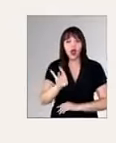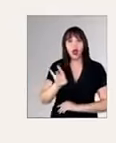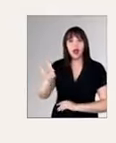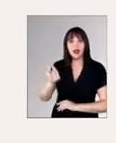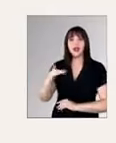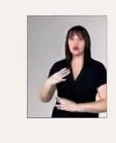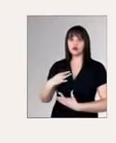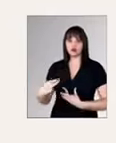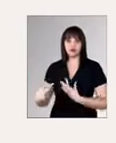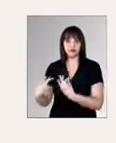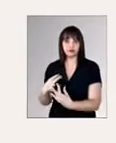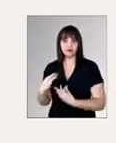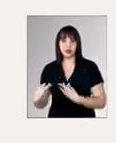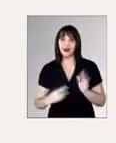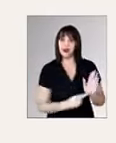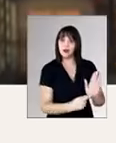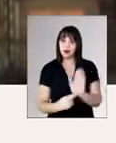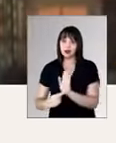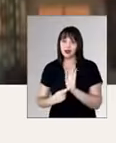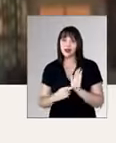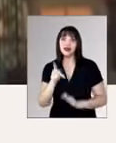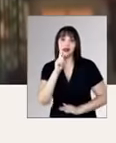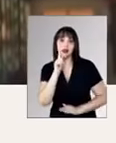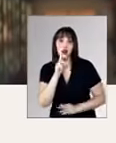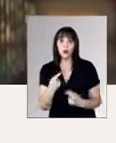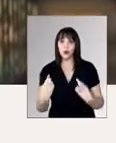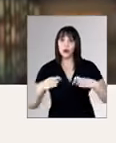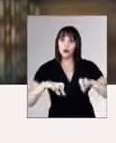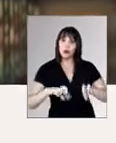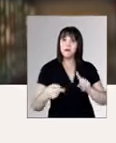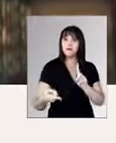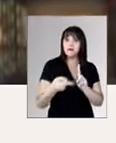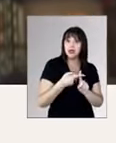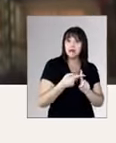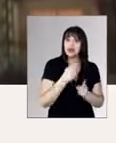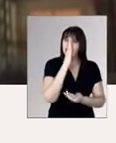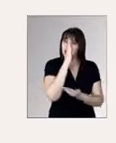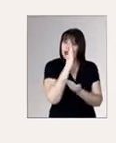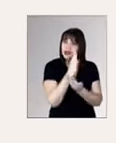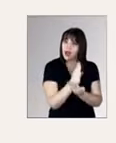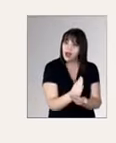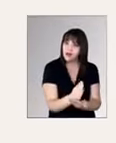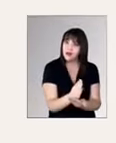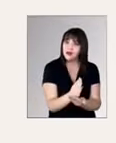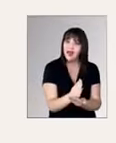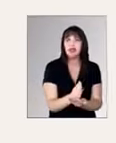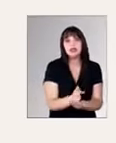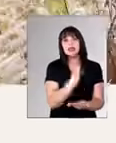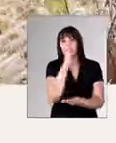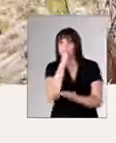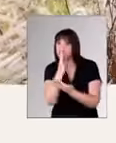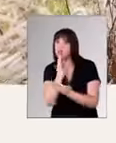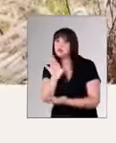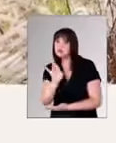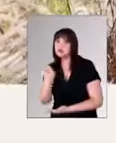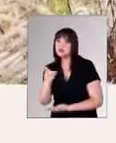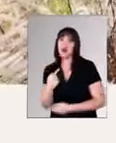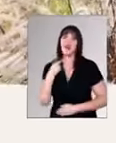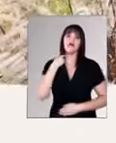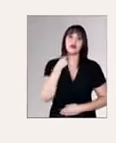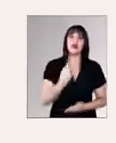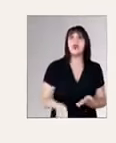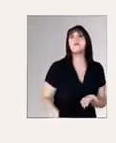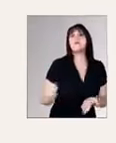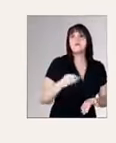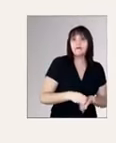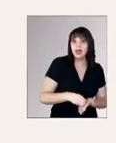elegir o ser elegidos como representantes. Y tener la oportunidad de participar directamente en las decisiones que nos afectan. Para eso